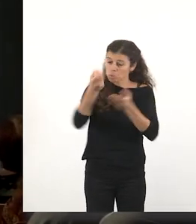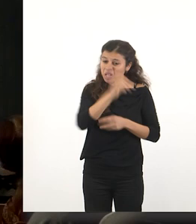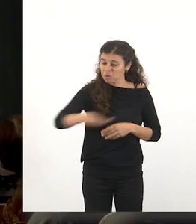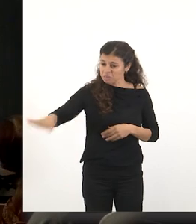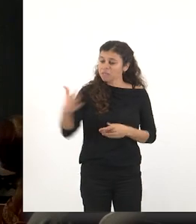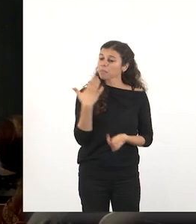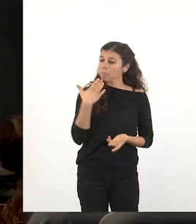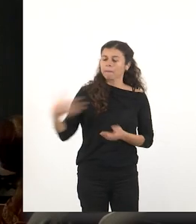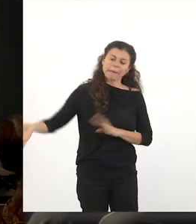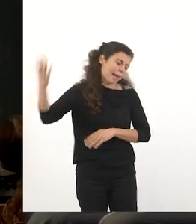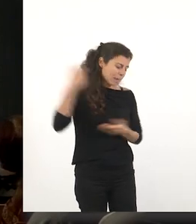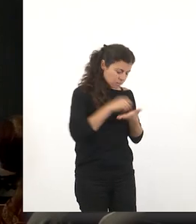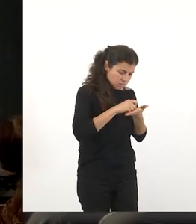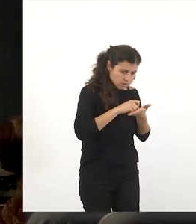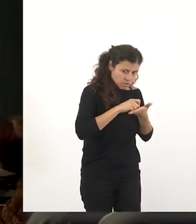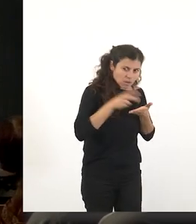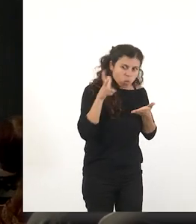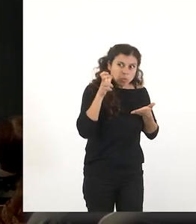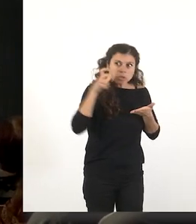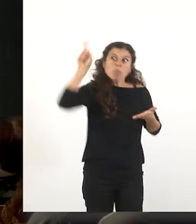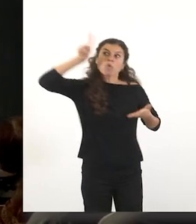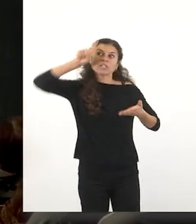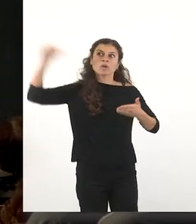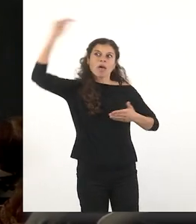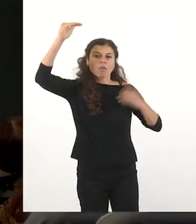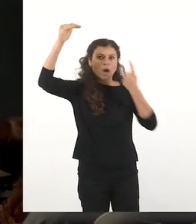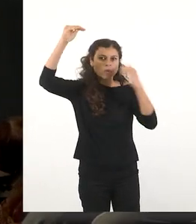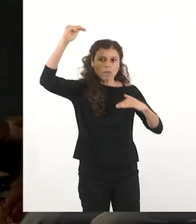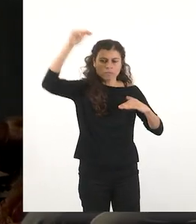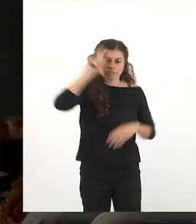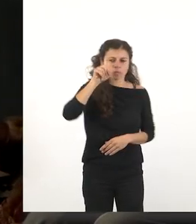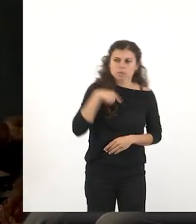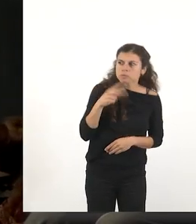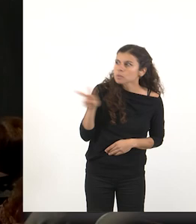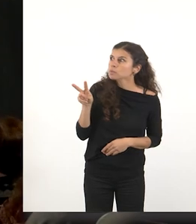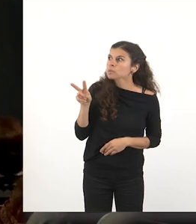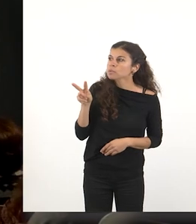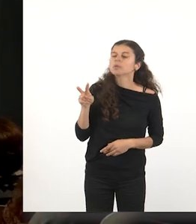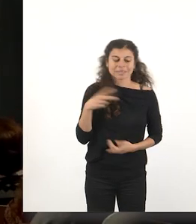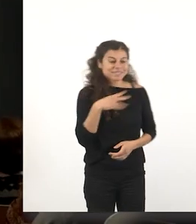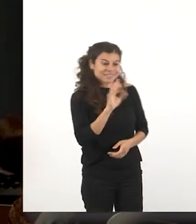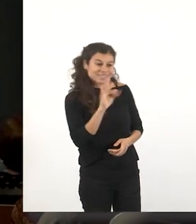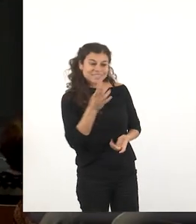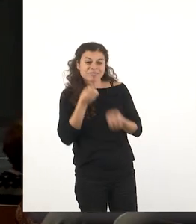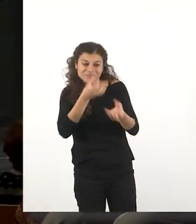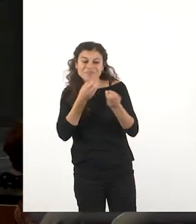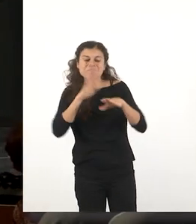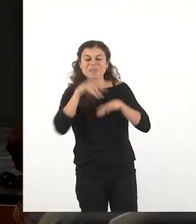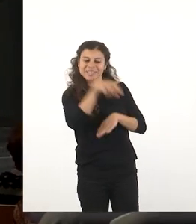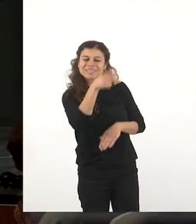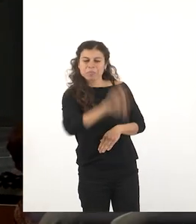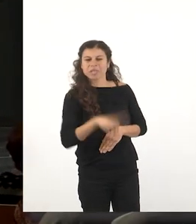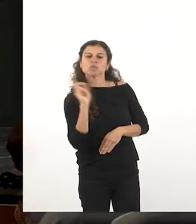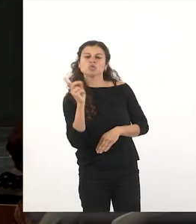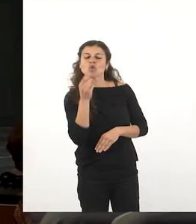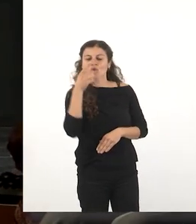mi casa. Y cuando digo profesor AO, alumnado, más de un profe hace... Dios, que el monólogo también es para usted, no solo para los niños y las niñas, ¿sabes? Y a mí en esta